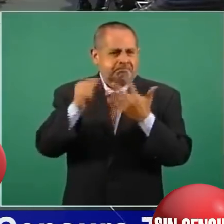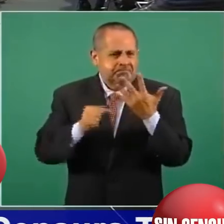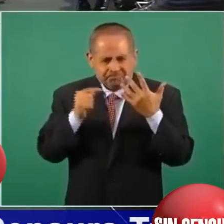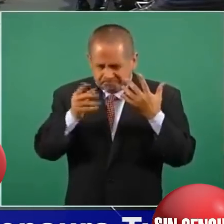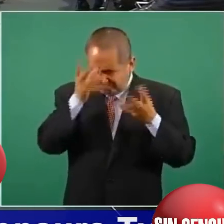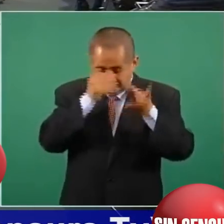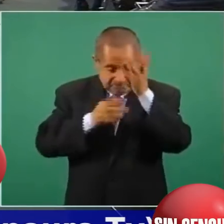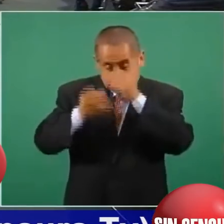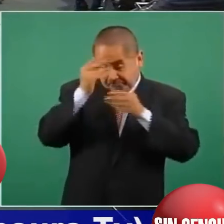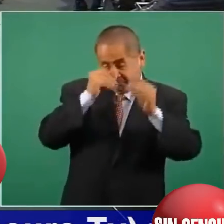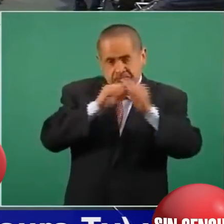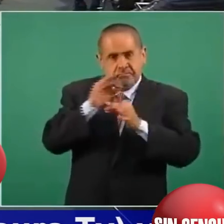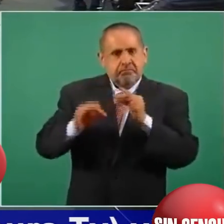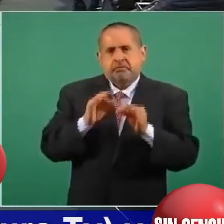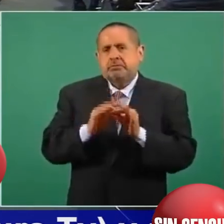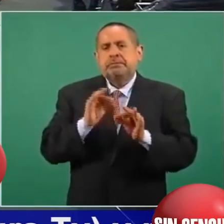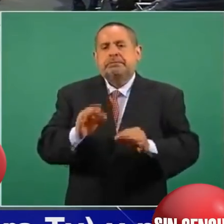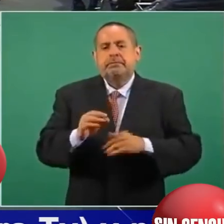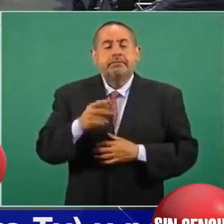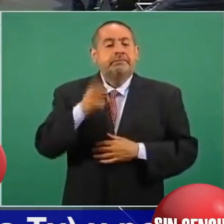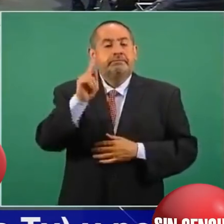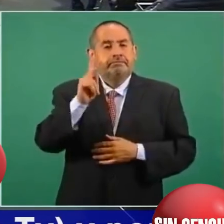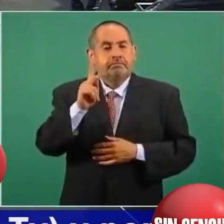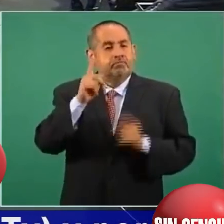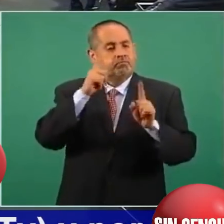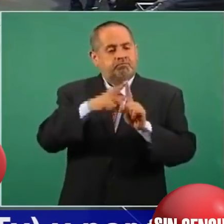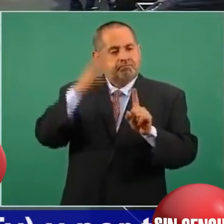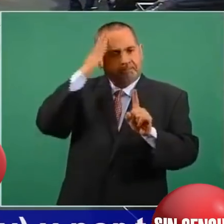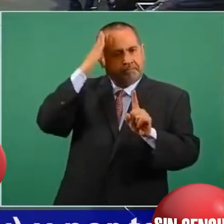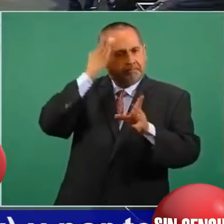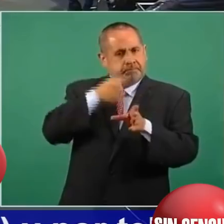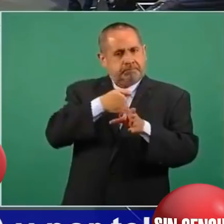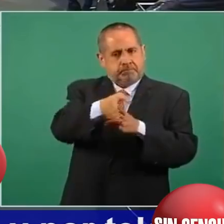pero con un tronco